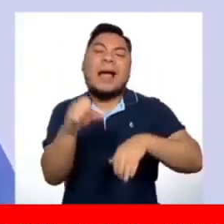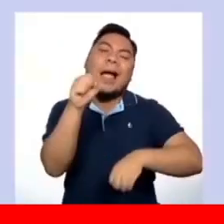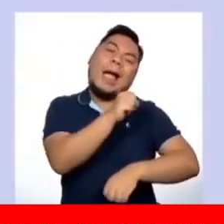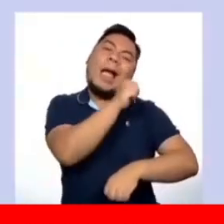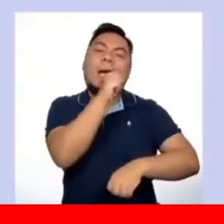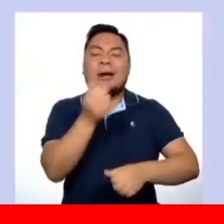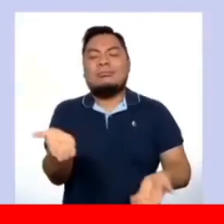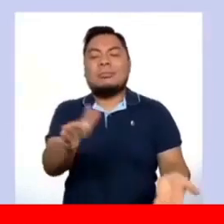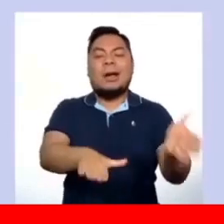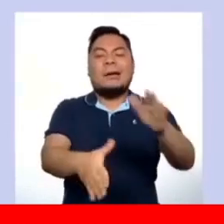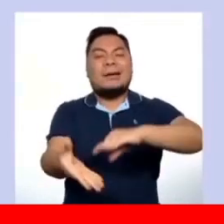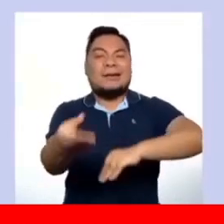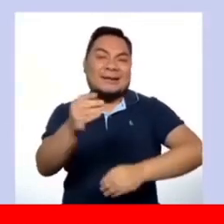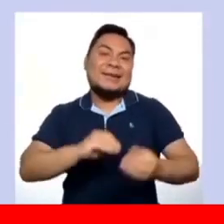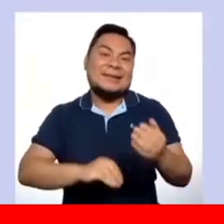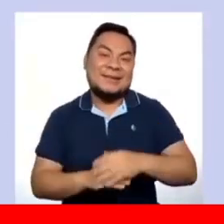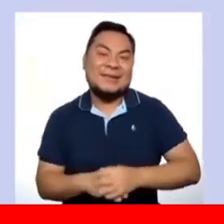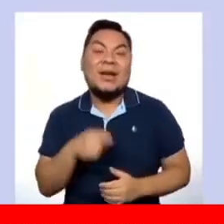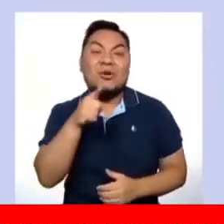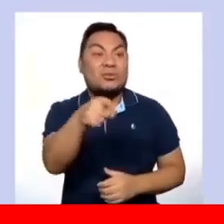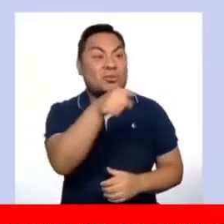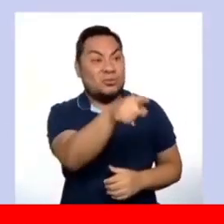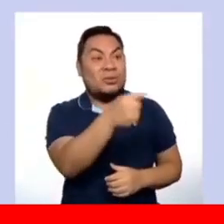La tuya será